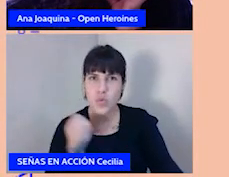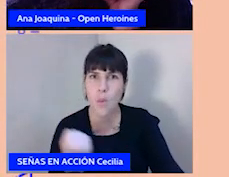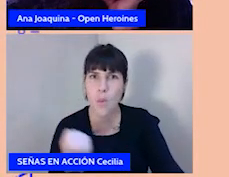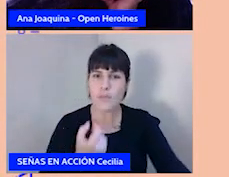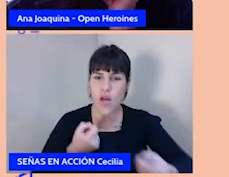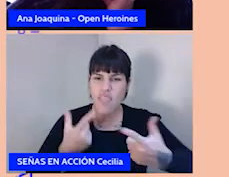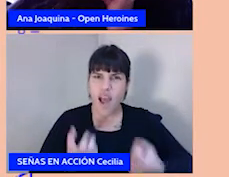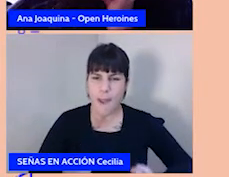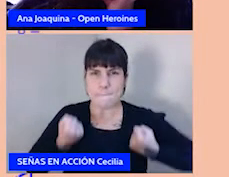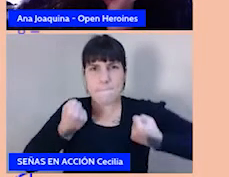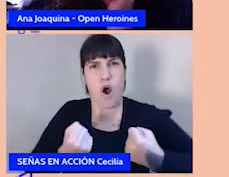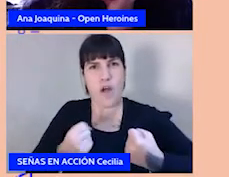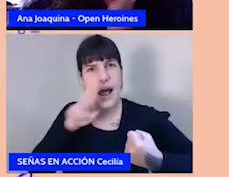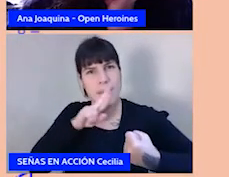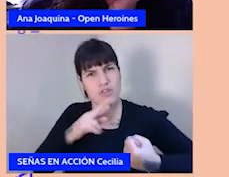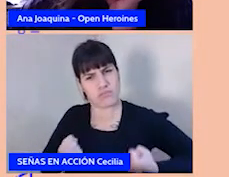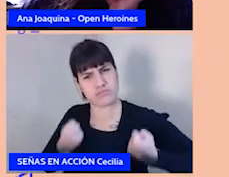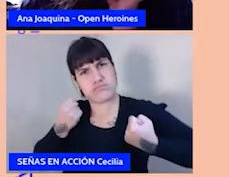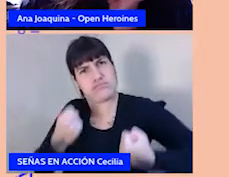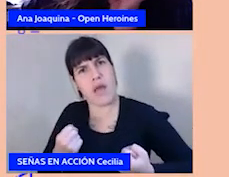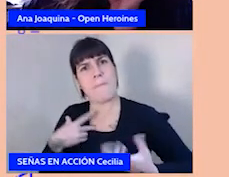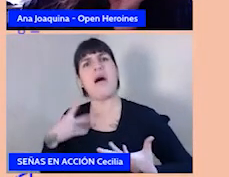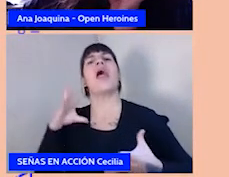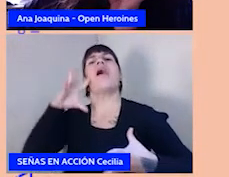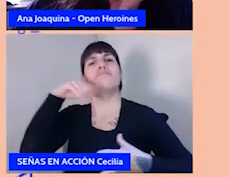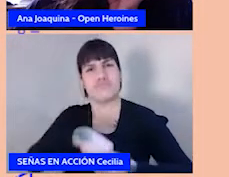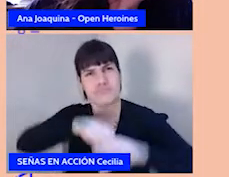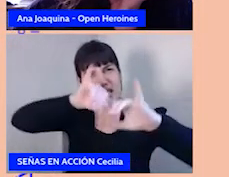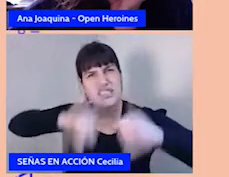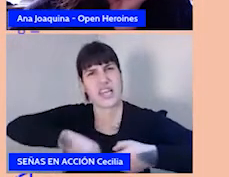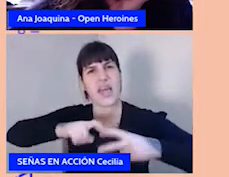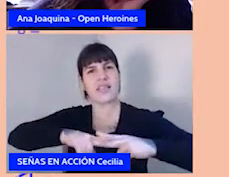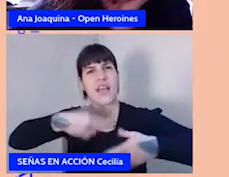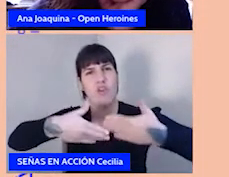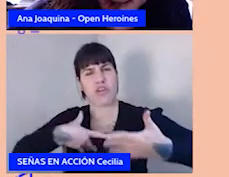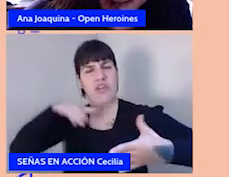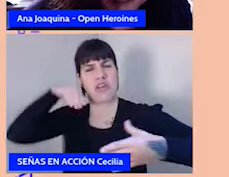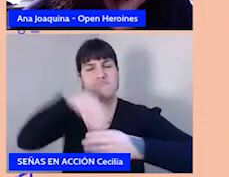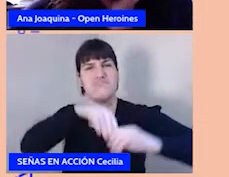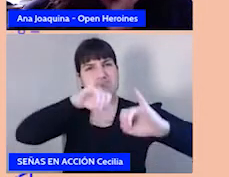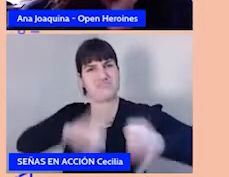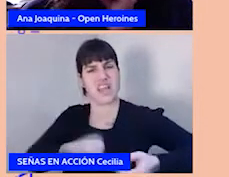mujer a entrar a estos espacios de tecnología y estar